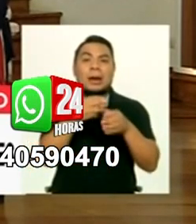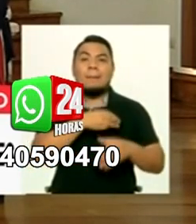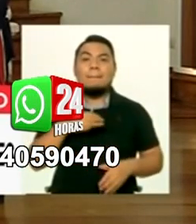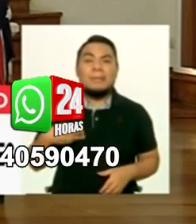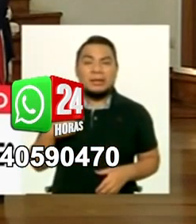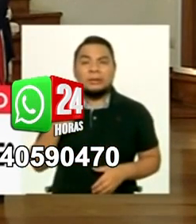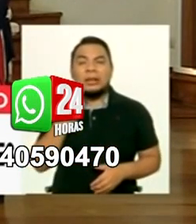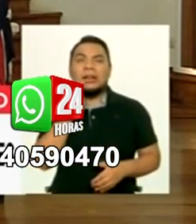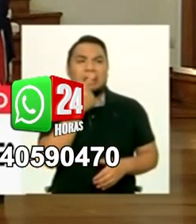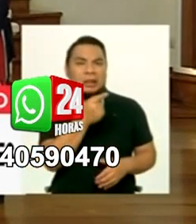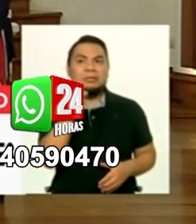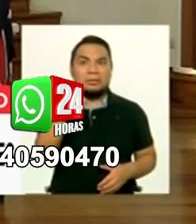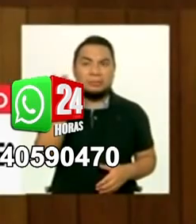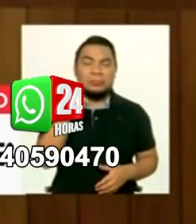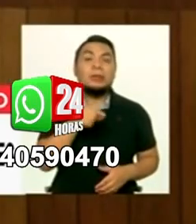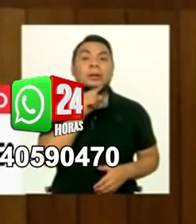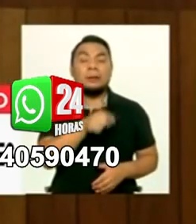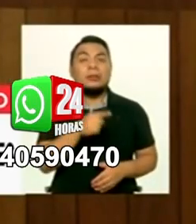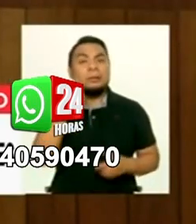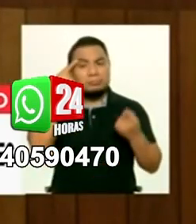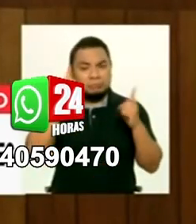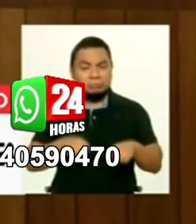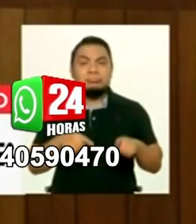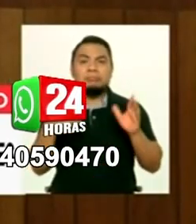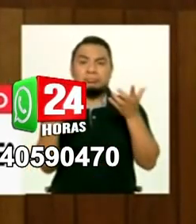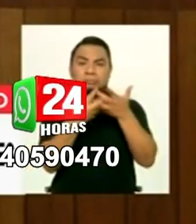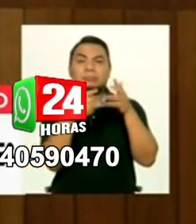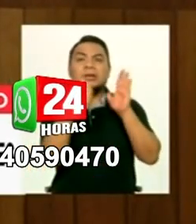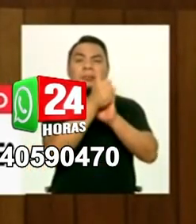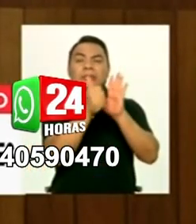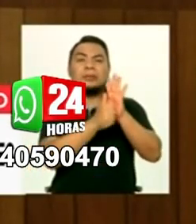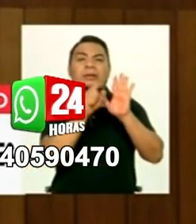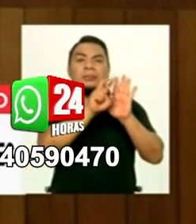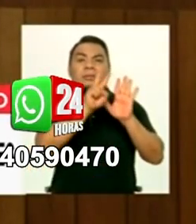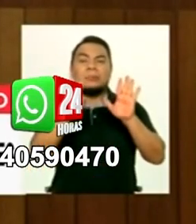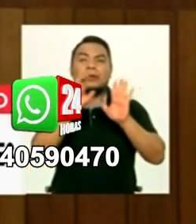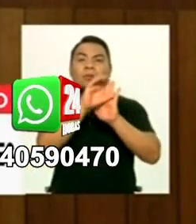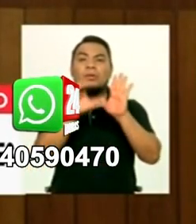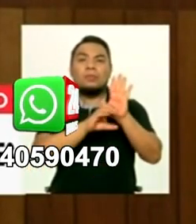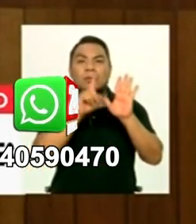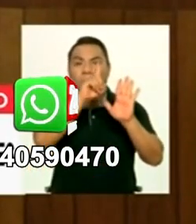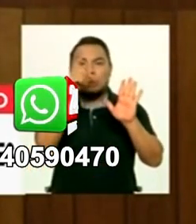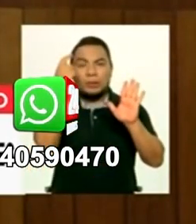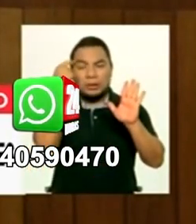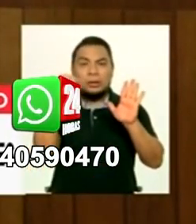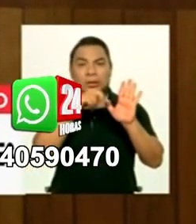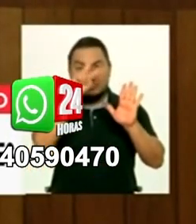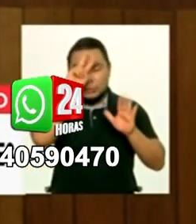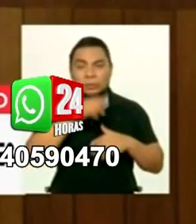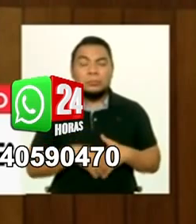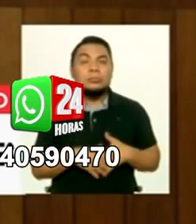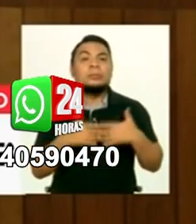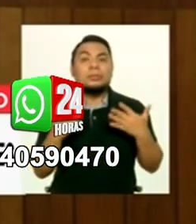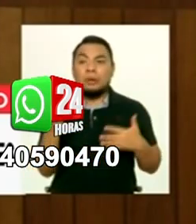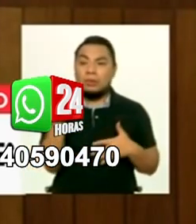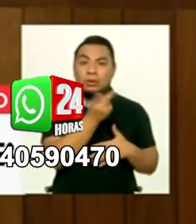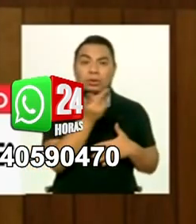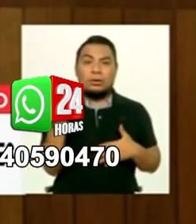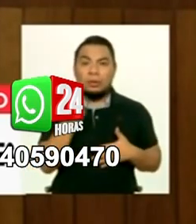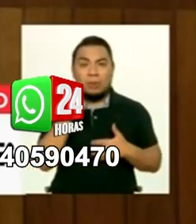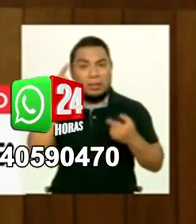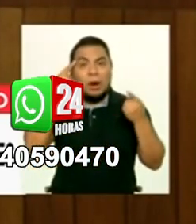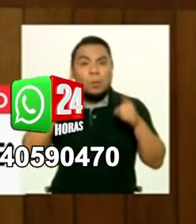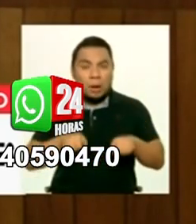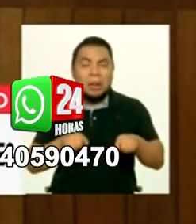Ministros, de conformidad con el artículo 122 de la Constitución Política del Perú y, estando lo